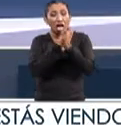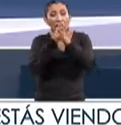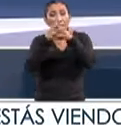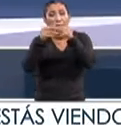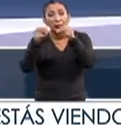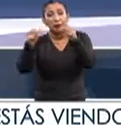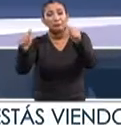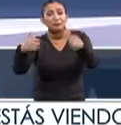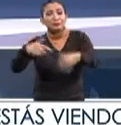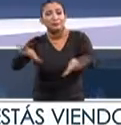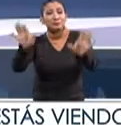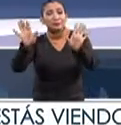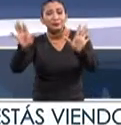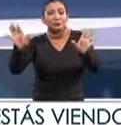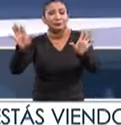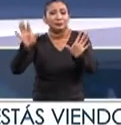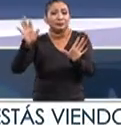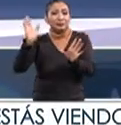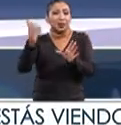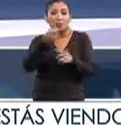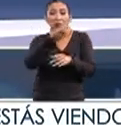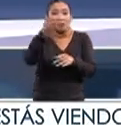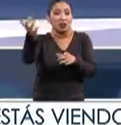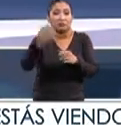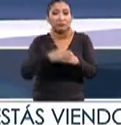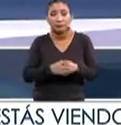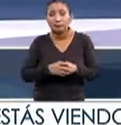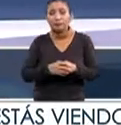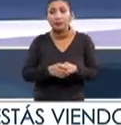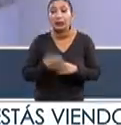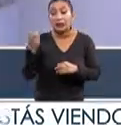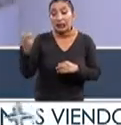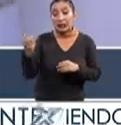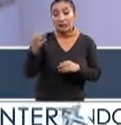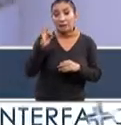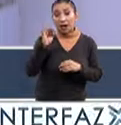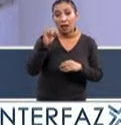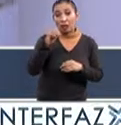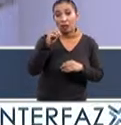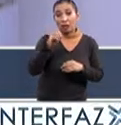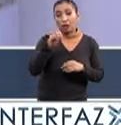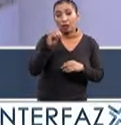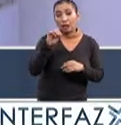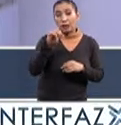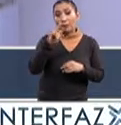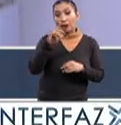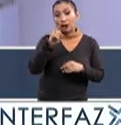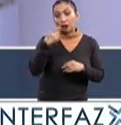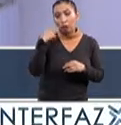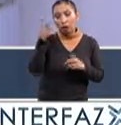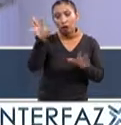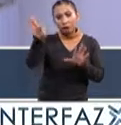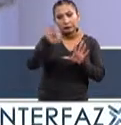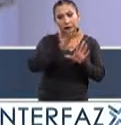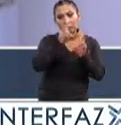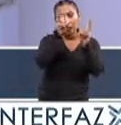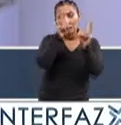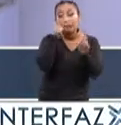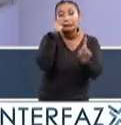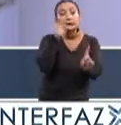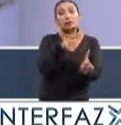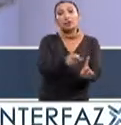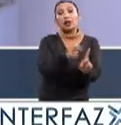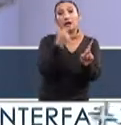a ir como la hierba, como las hojas de cualquier nota. Y Fernando del Paso se acerca a un tema muy importante, que